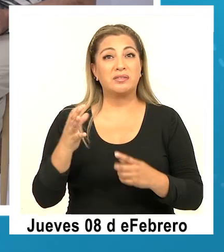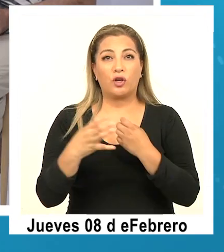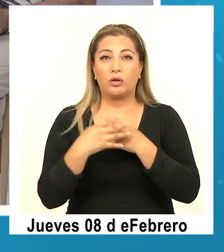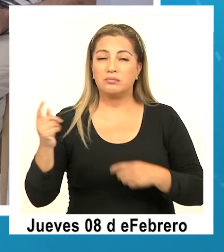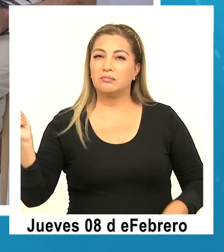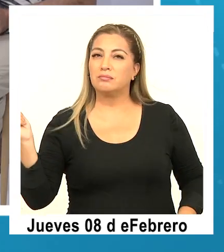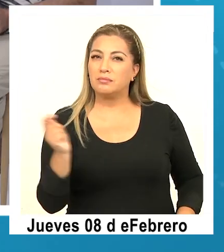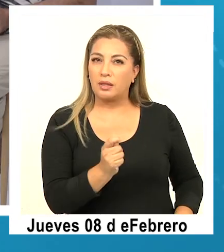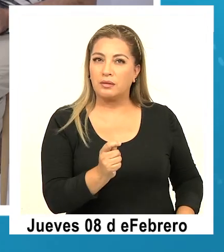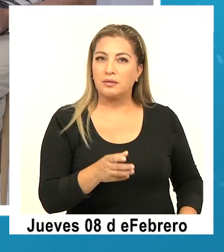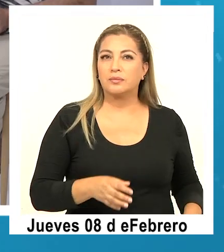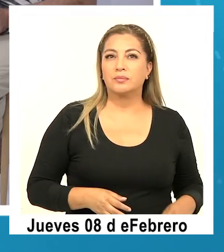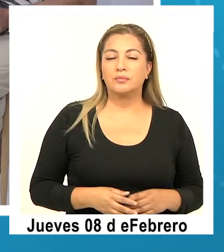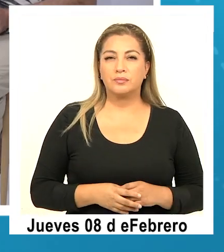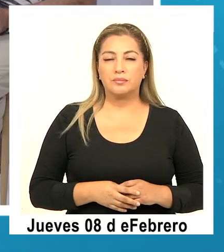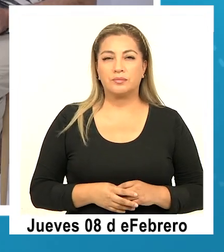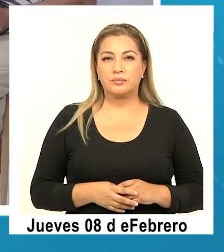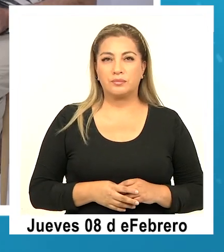región,